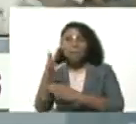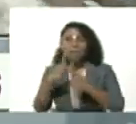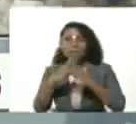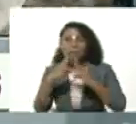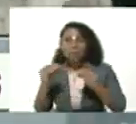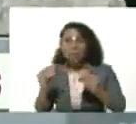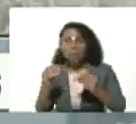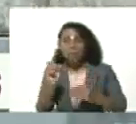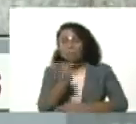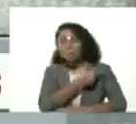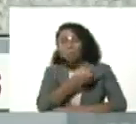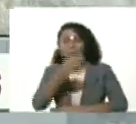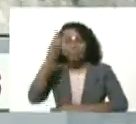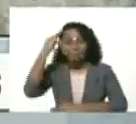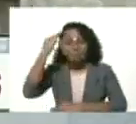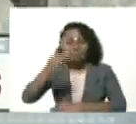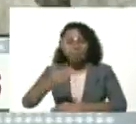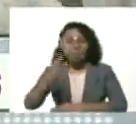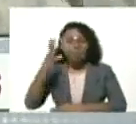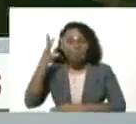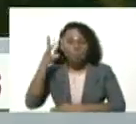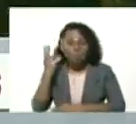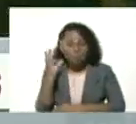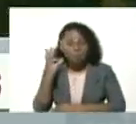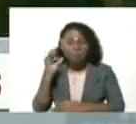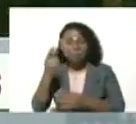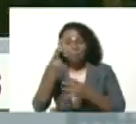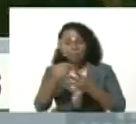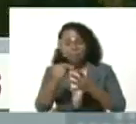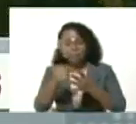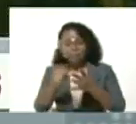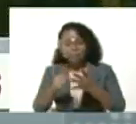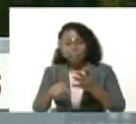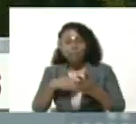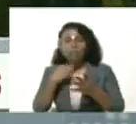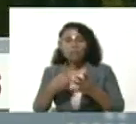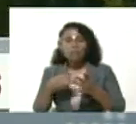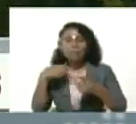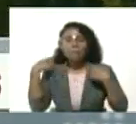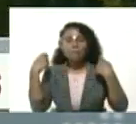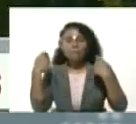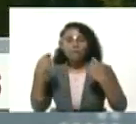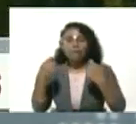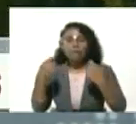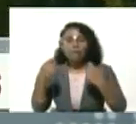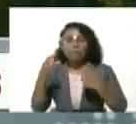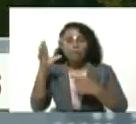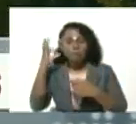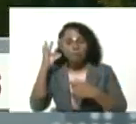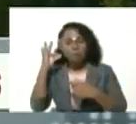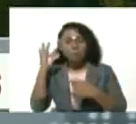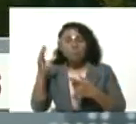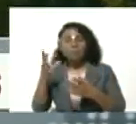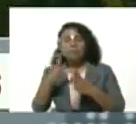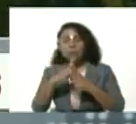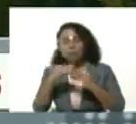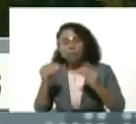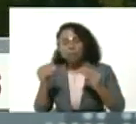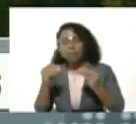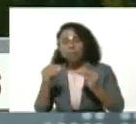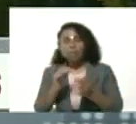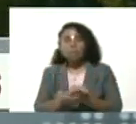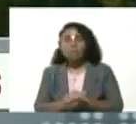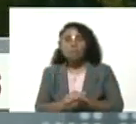a Ariceli, vocera popular, a Ofelia Padrón y a